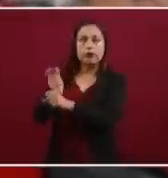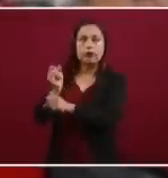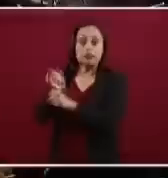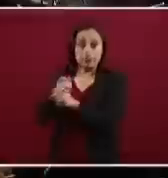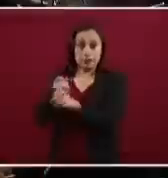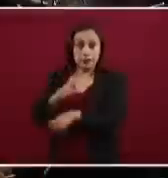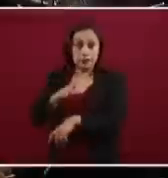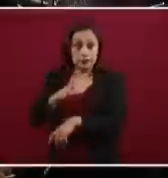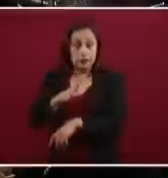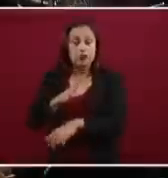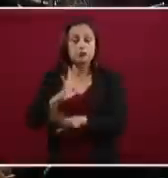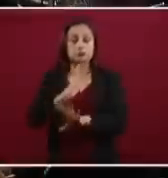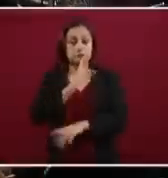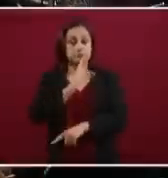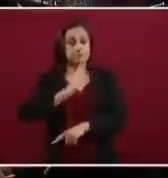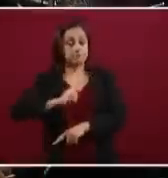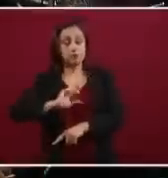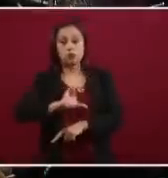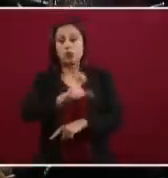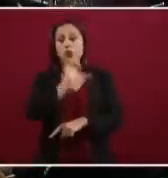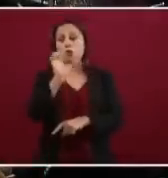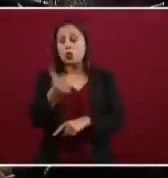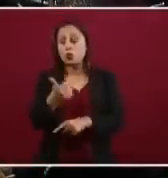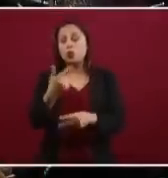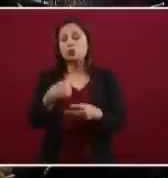del nombramiento ya de ayer de la